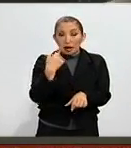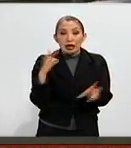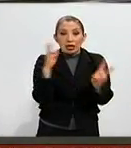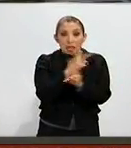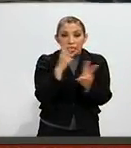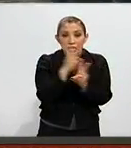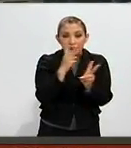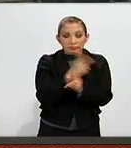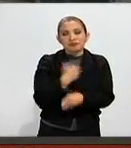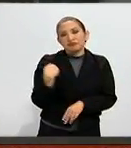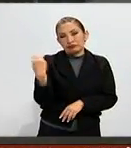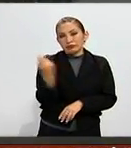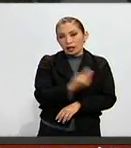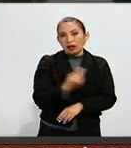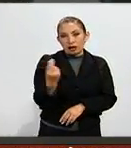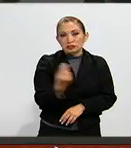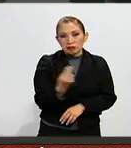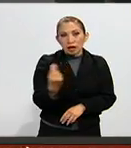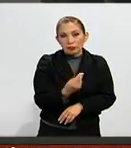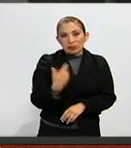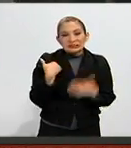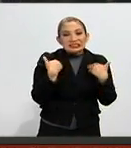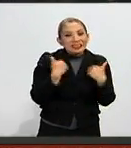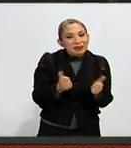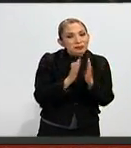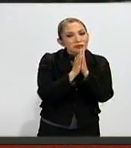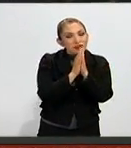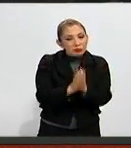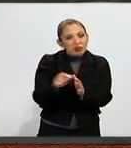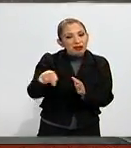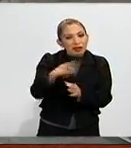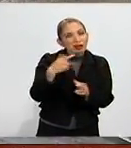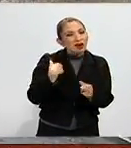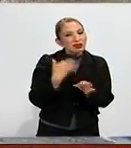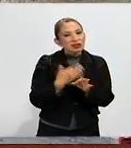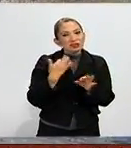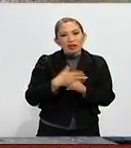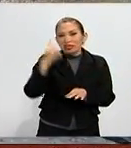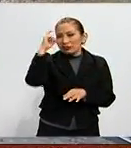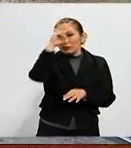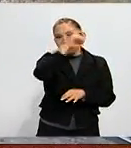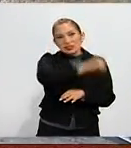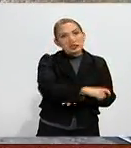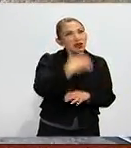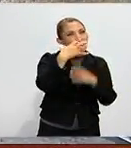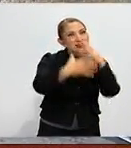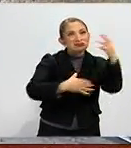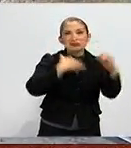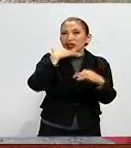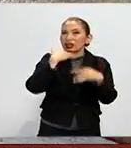respiratorios. Necesitamos entender que estamos viviendo un momento muy complicado con el tema